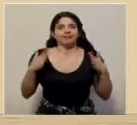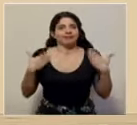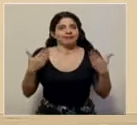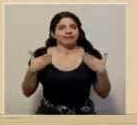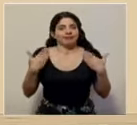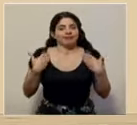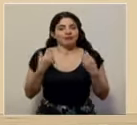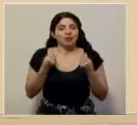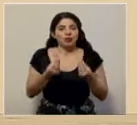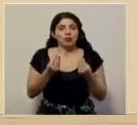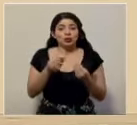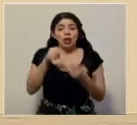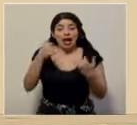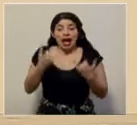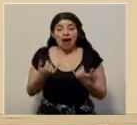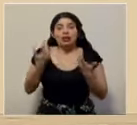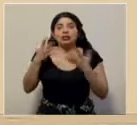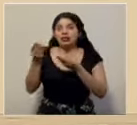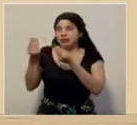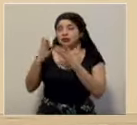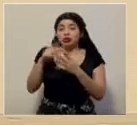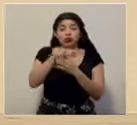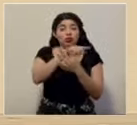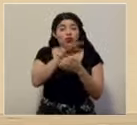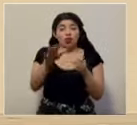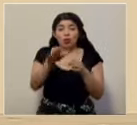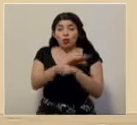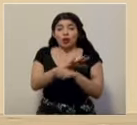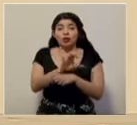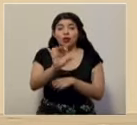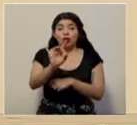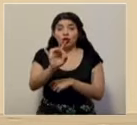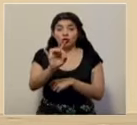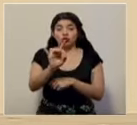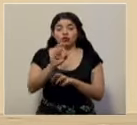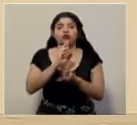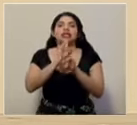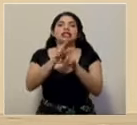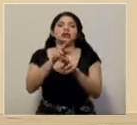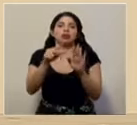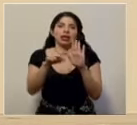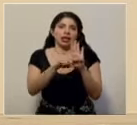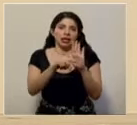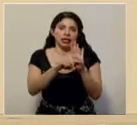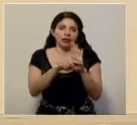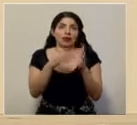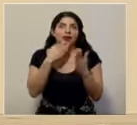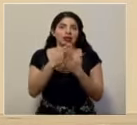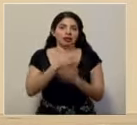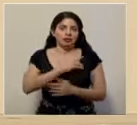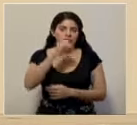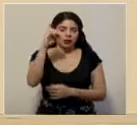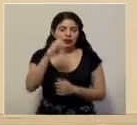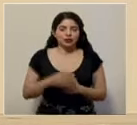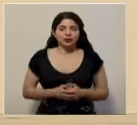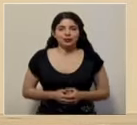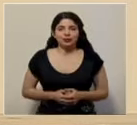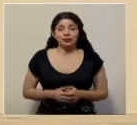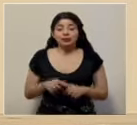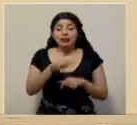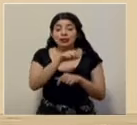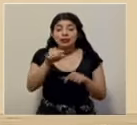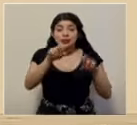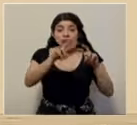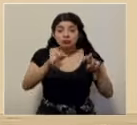mucho regocijo, que a esta hora ya sabemos que todas esas pruebas dieron resultado negativo, a Dios gracias. Esas